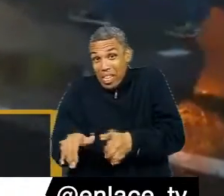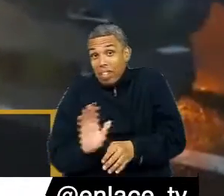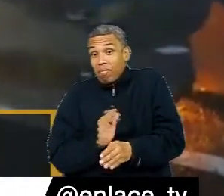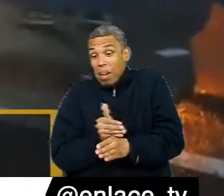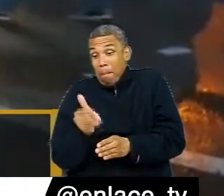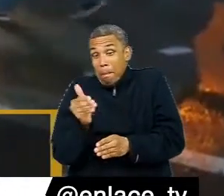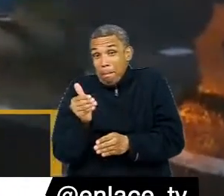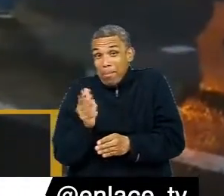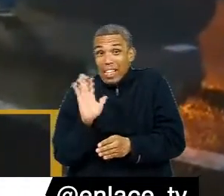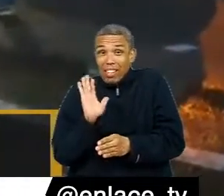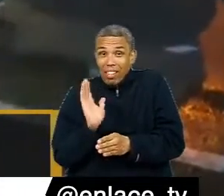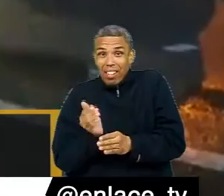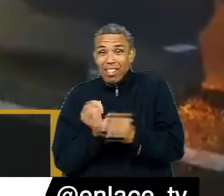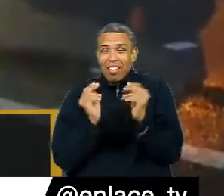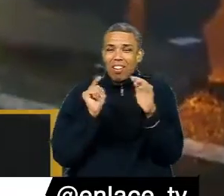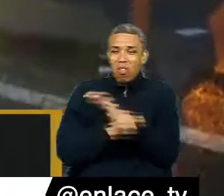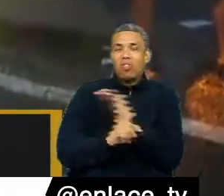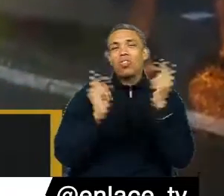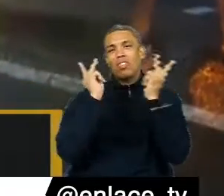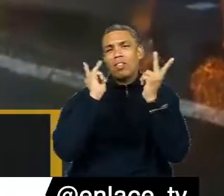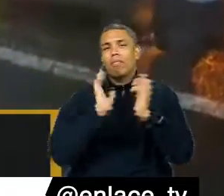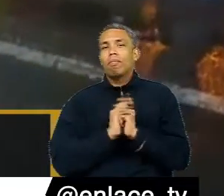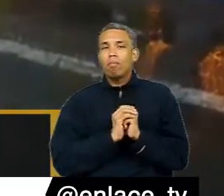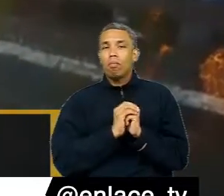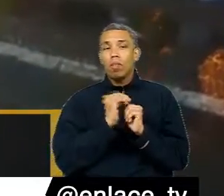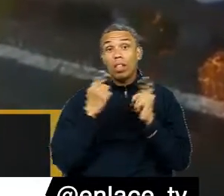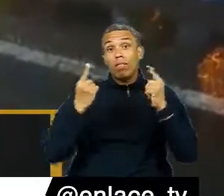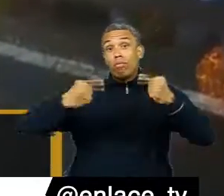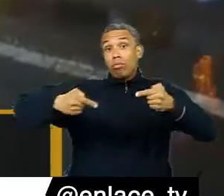en el puesto en la eliminatoria.